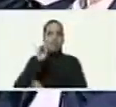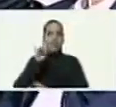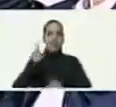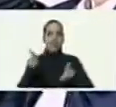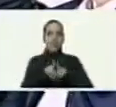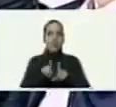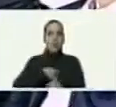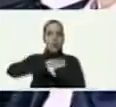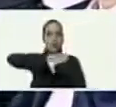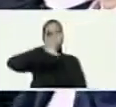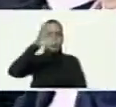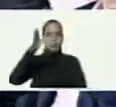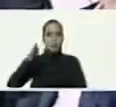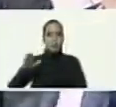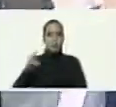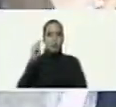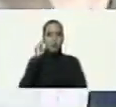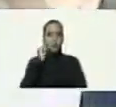Bolívar.